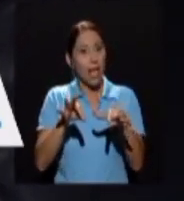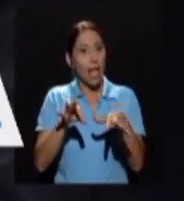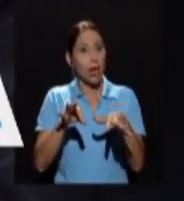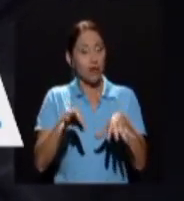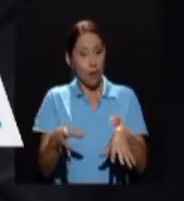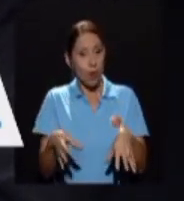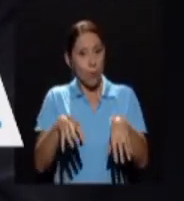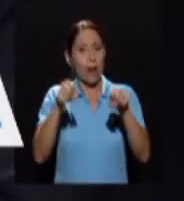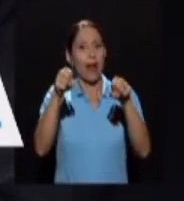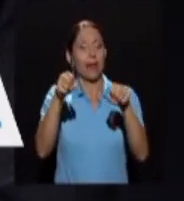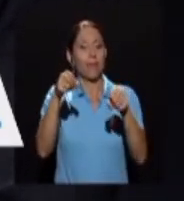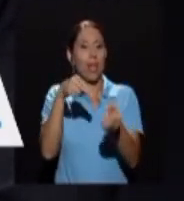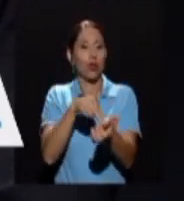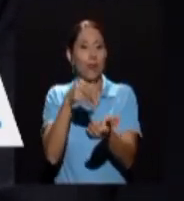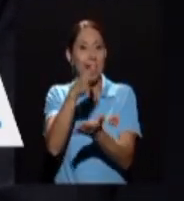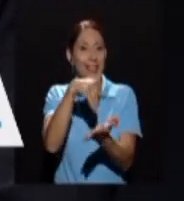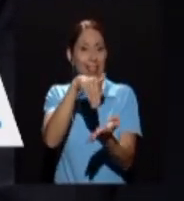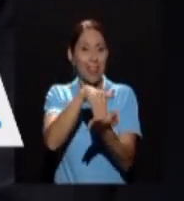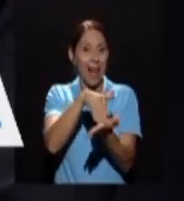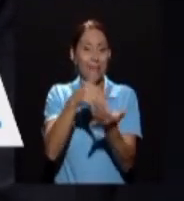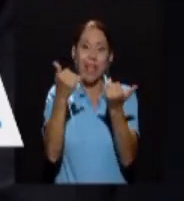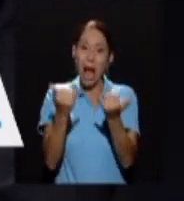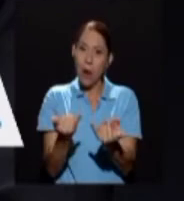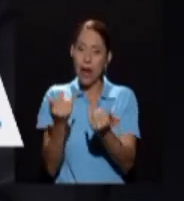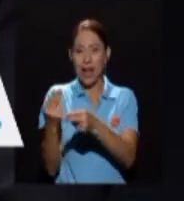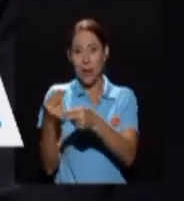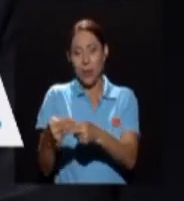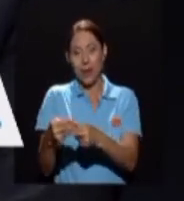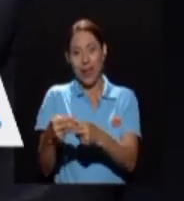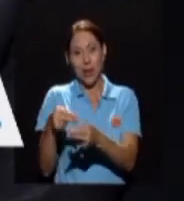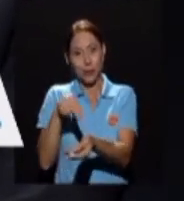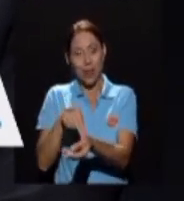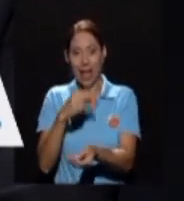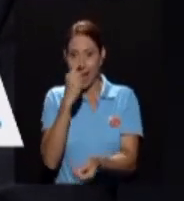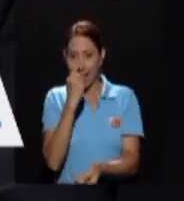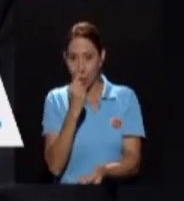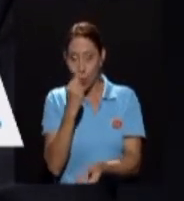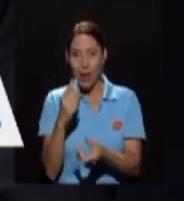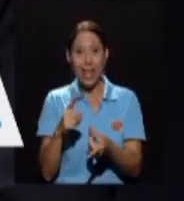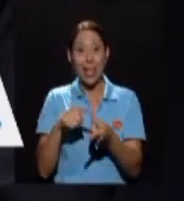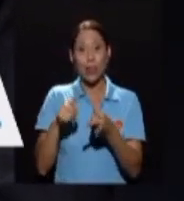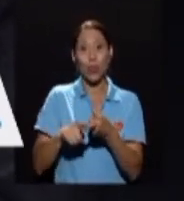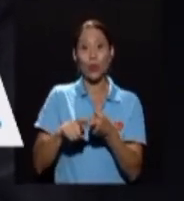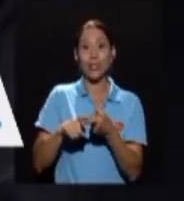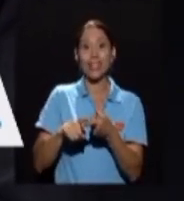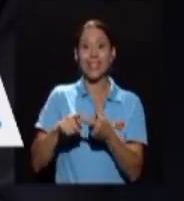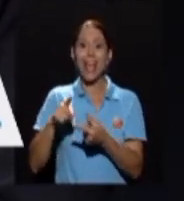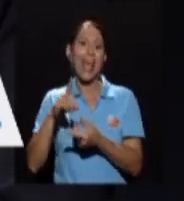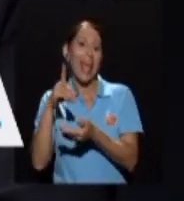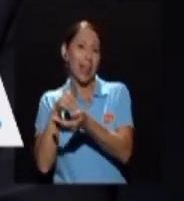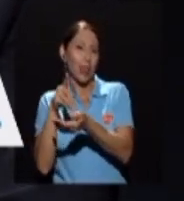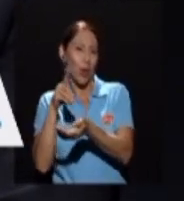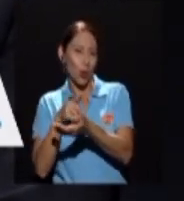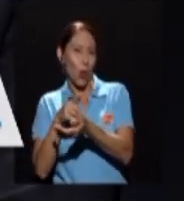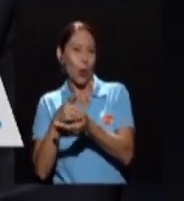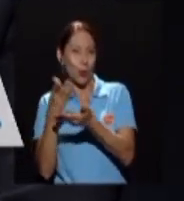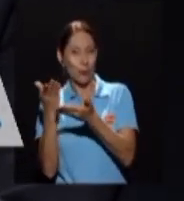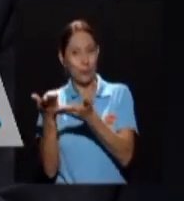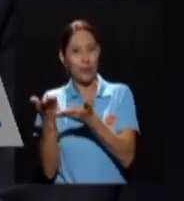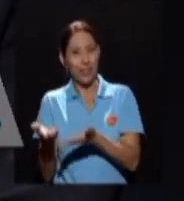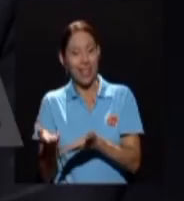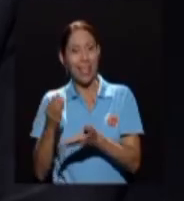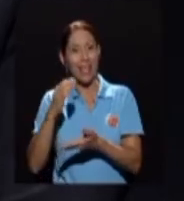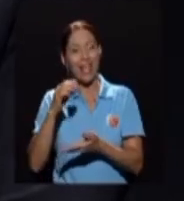Guardia. Entonces el doctor Miranda le hacía observaciones y le ponía peros y cosas de este